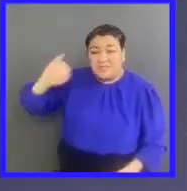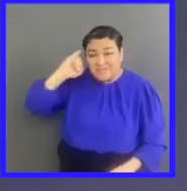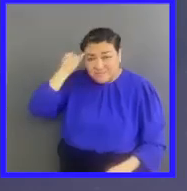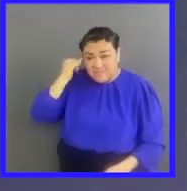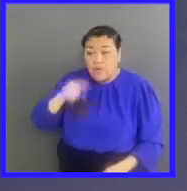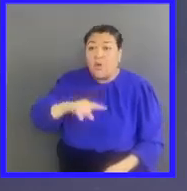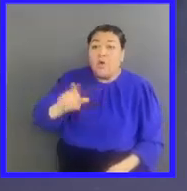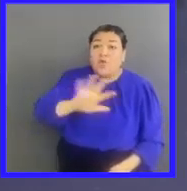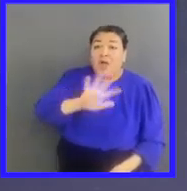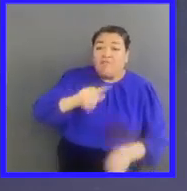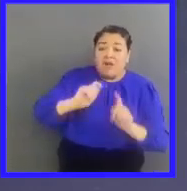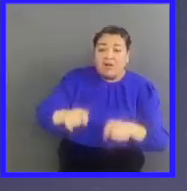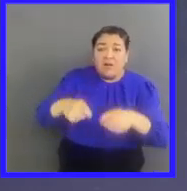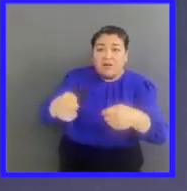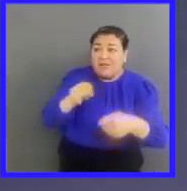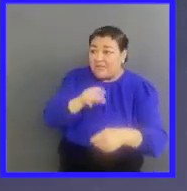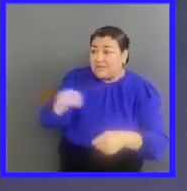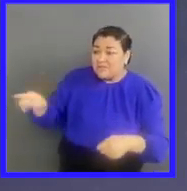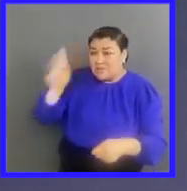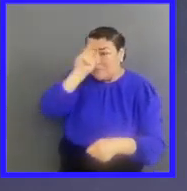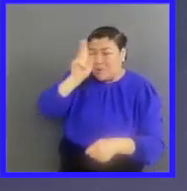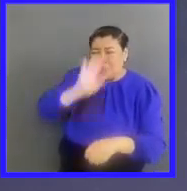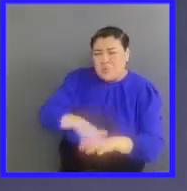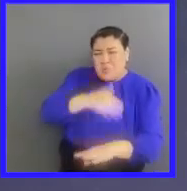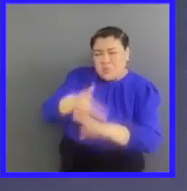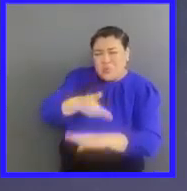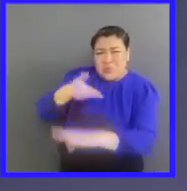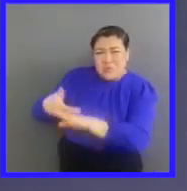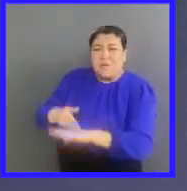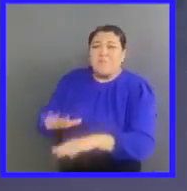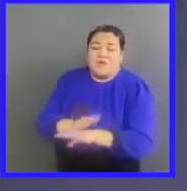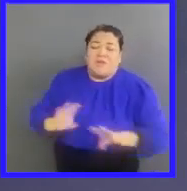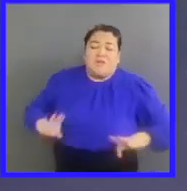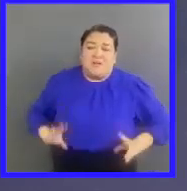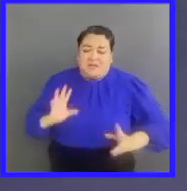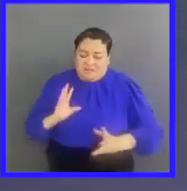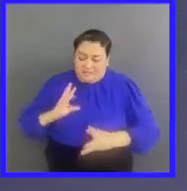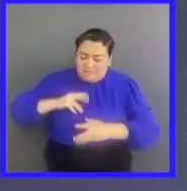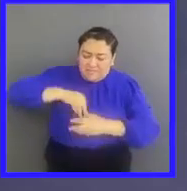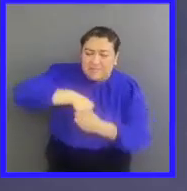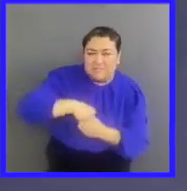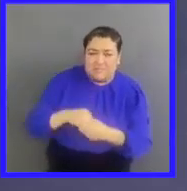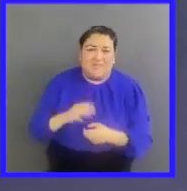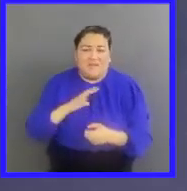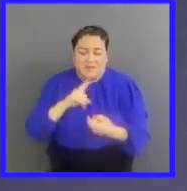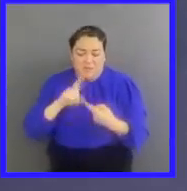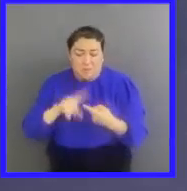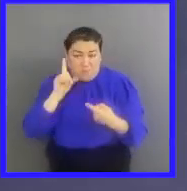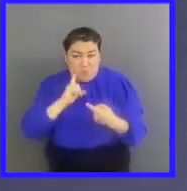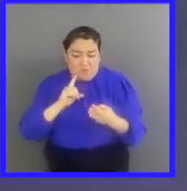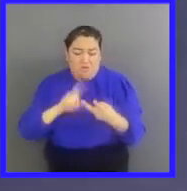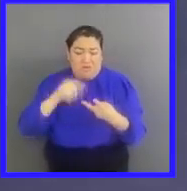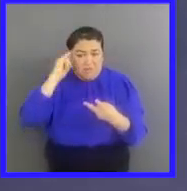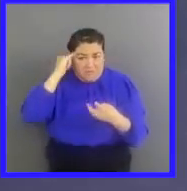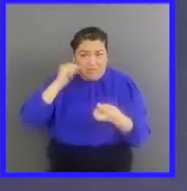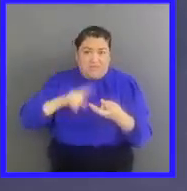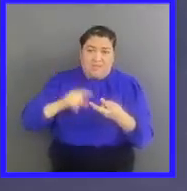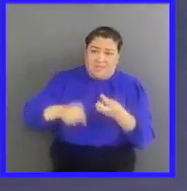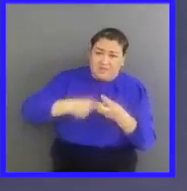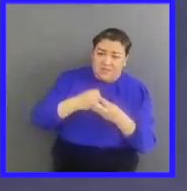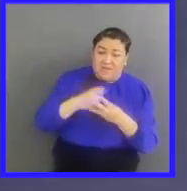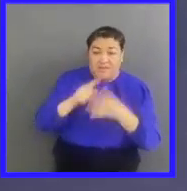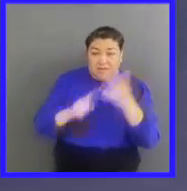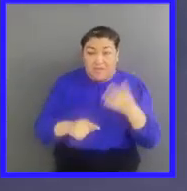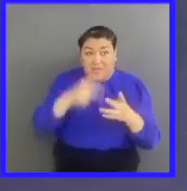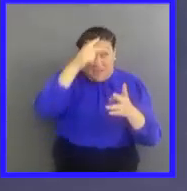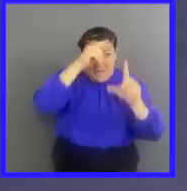mayor proporción debido a las intersecciones que nos atraviesan. En ese sentido, la diversidad del país hace que se requiera la formulación